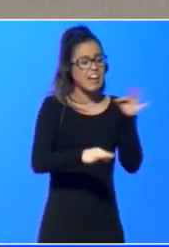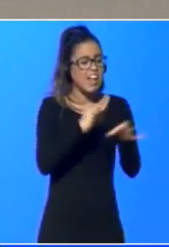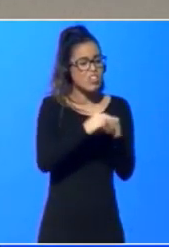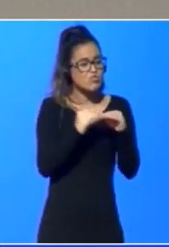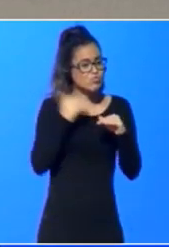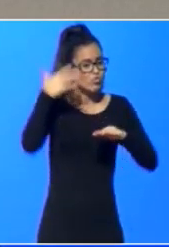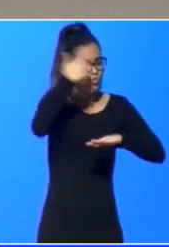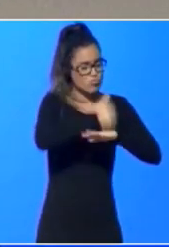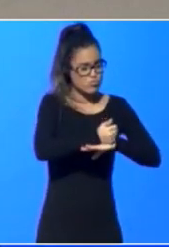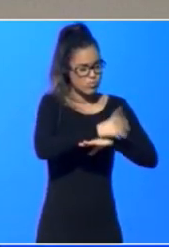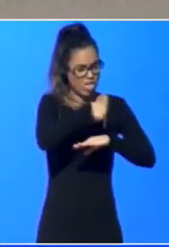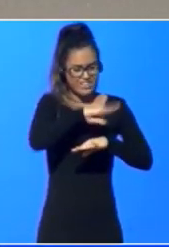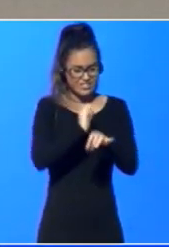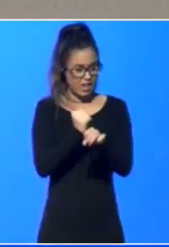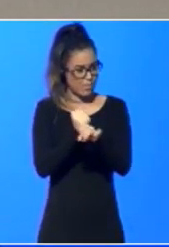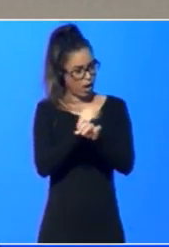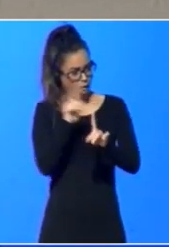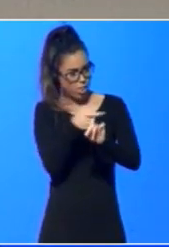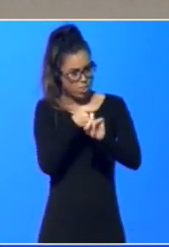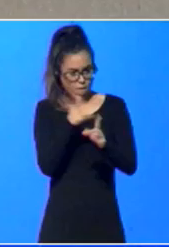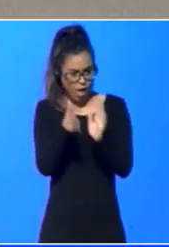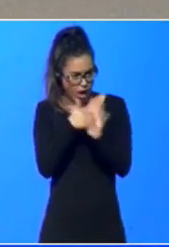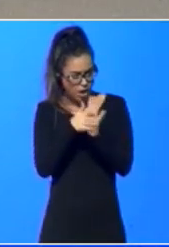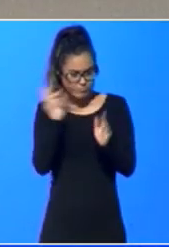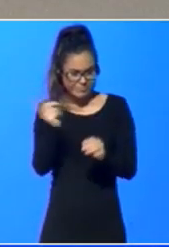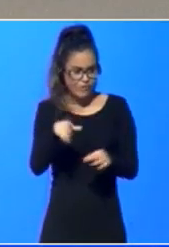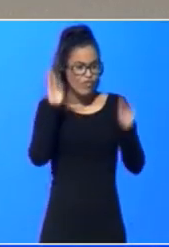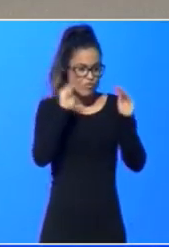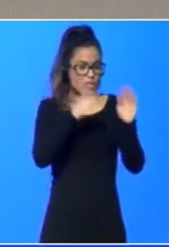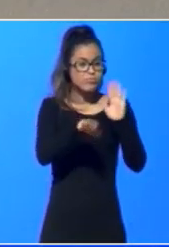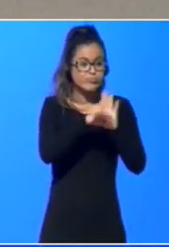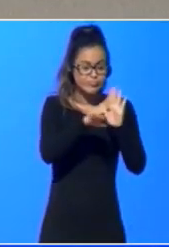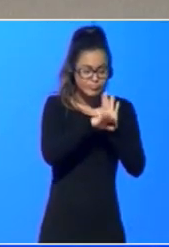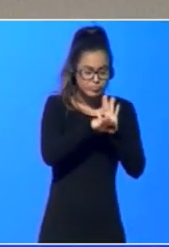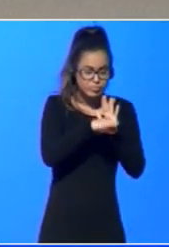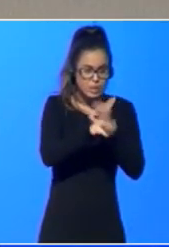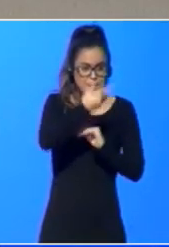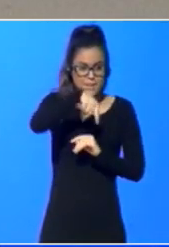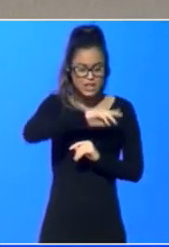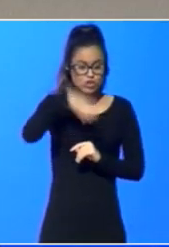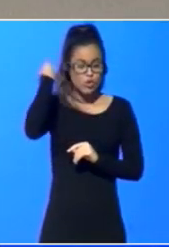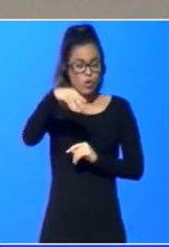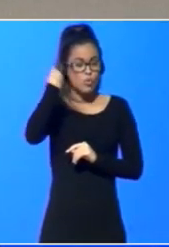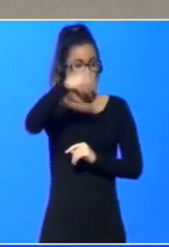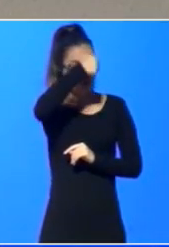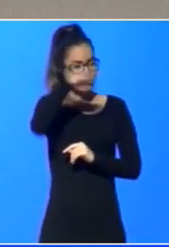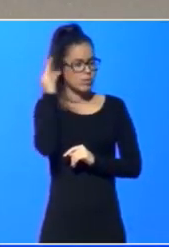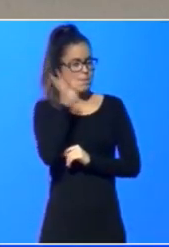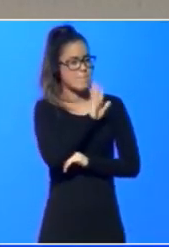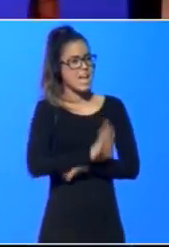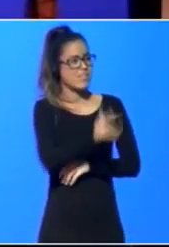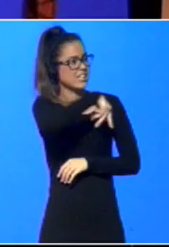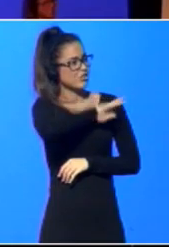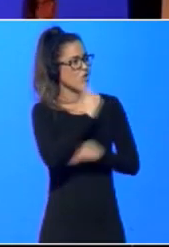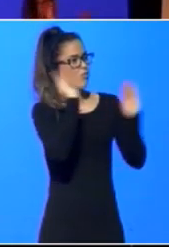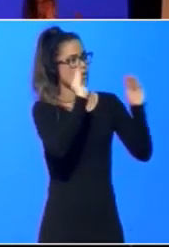tan rápidamente al mundo laboral. Hay que seguir formándose. Sin embargo, con nuestros jóvenes, la formación parece que se acaba a los 20 años. A